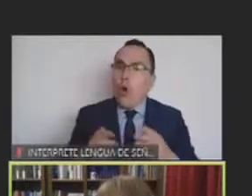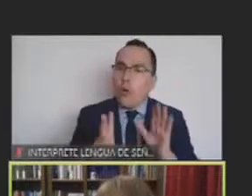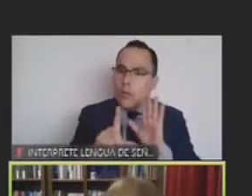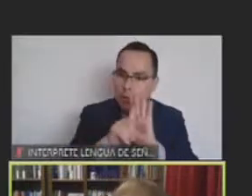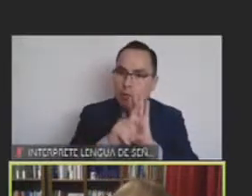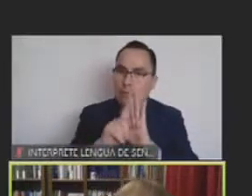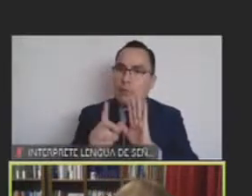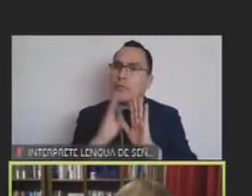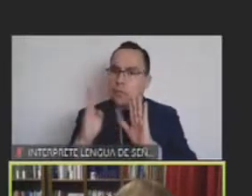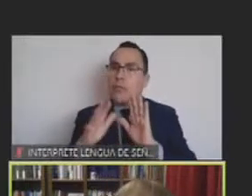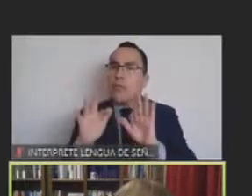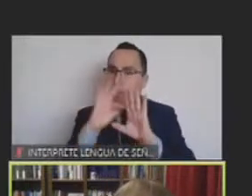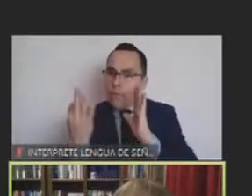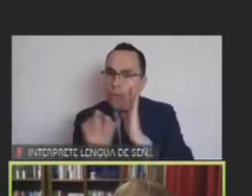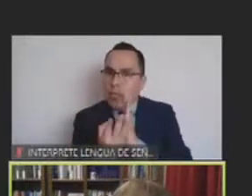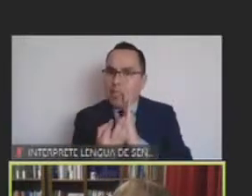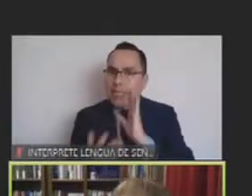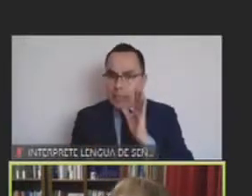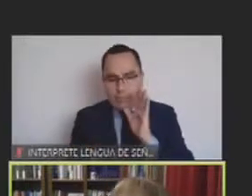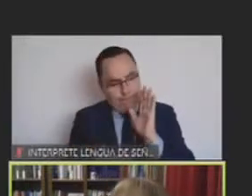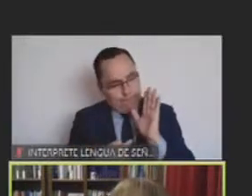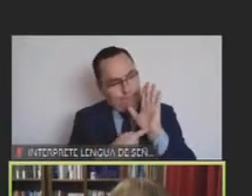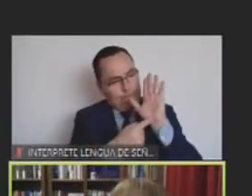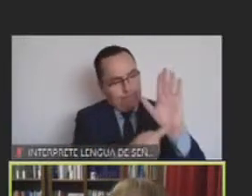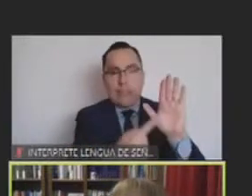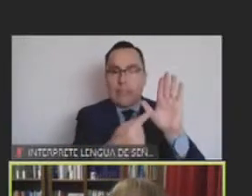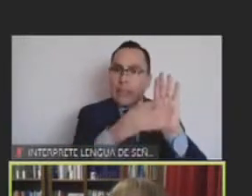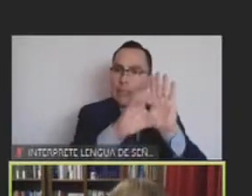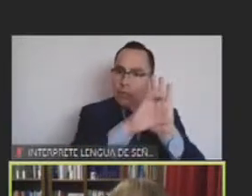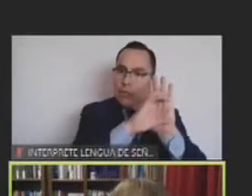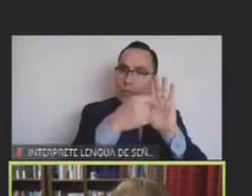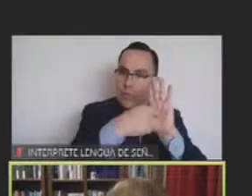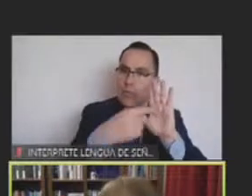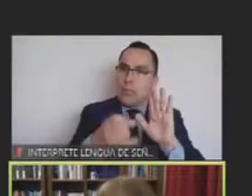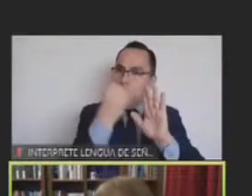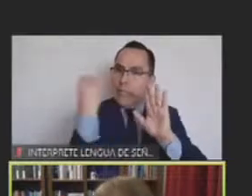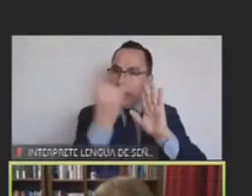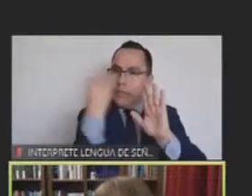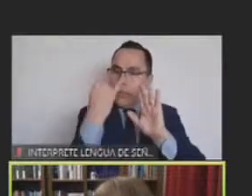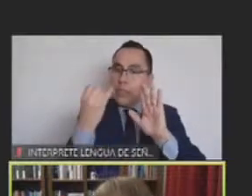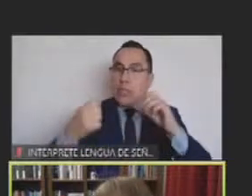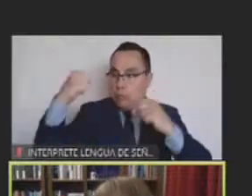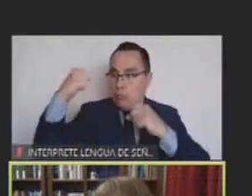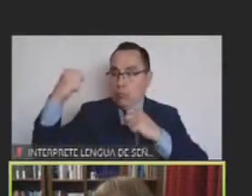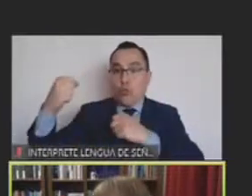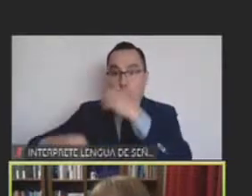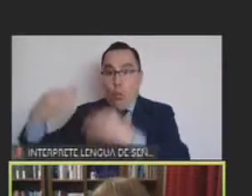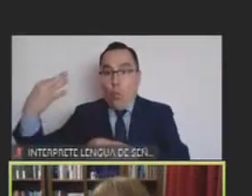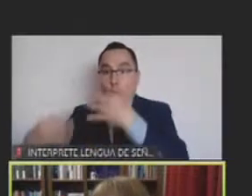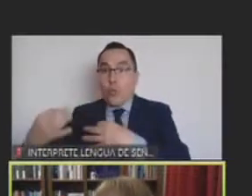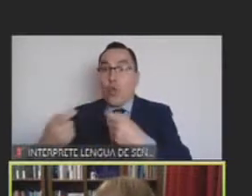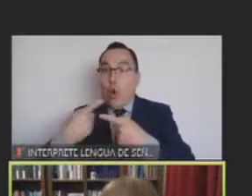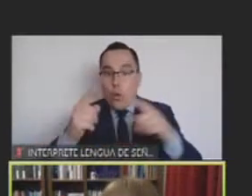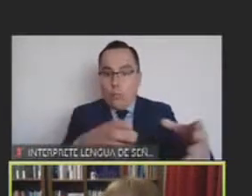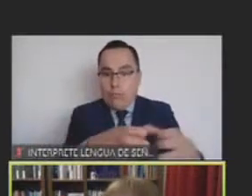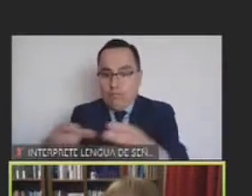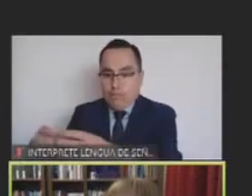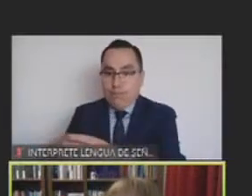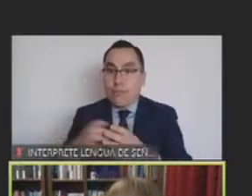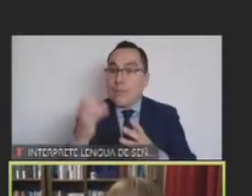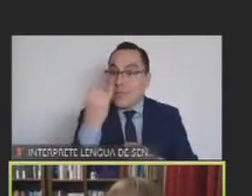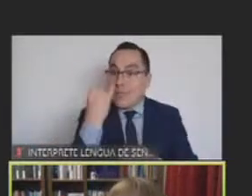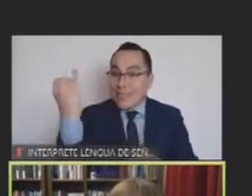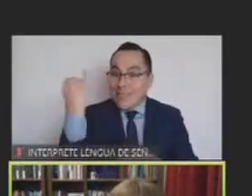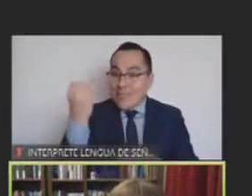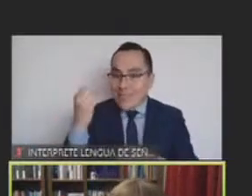principios constitucionales que establecen la independencia del Poder Judicial respecto de todos los demás órganos, independencia que además es necesaria